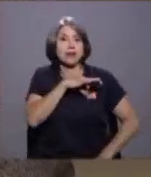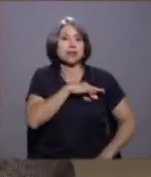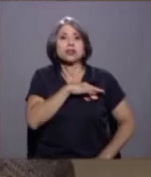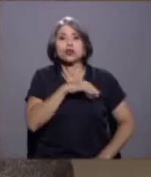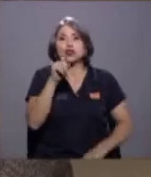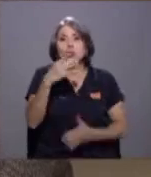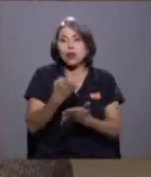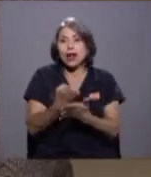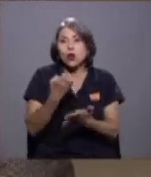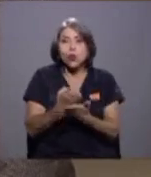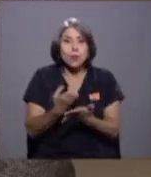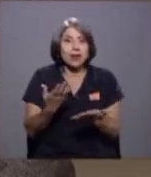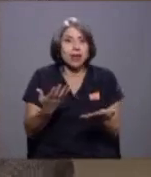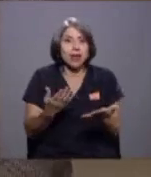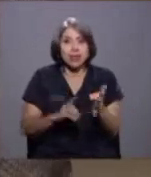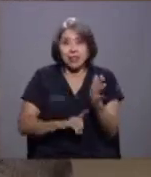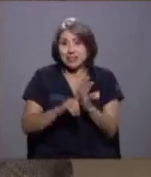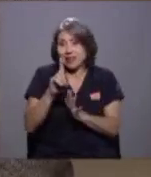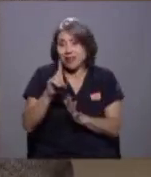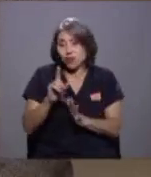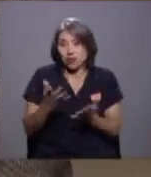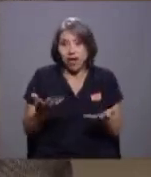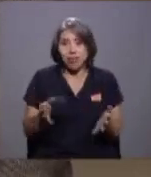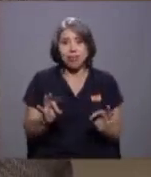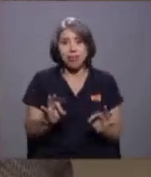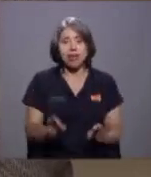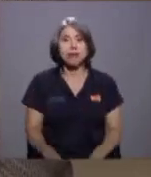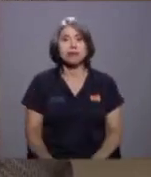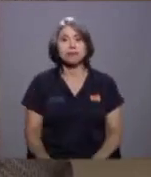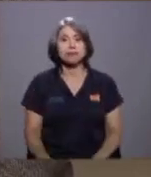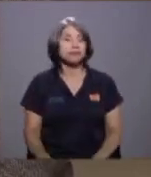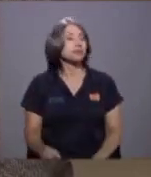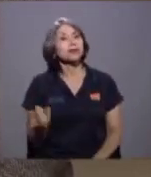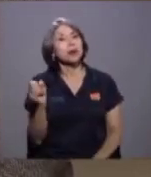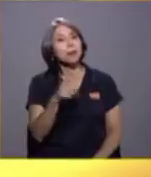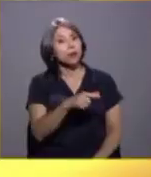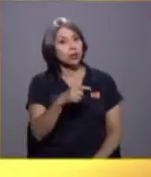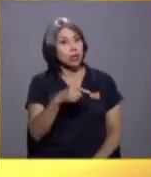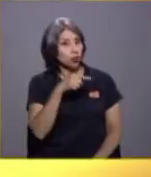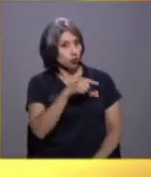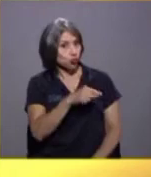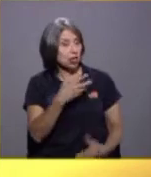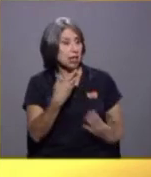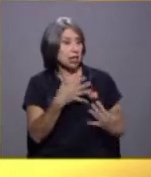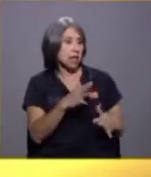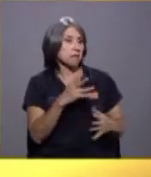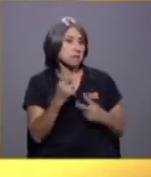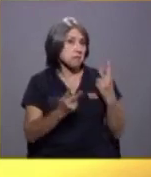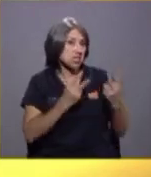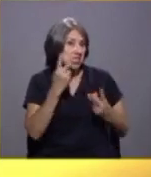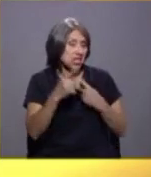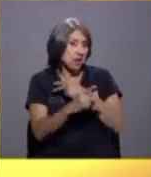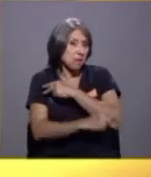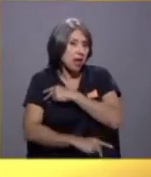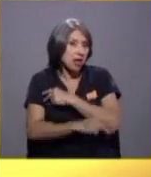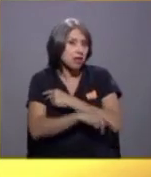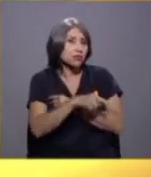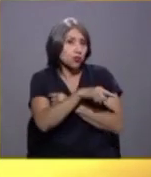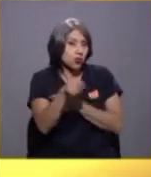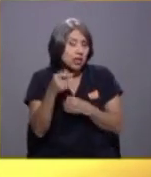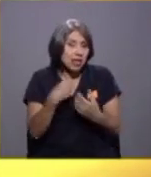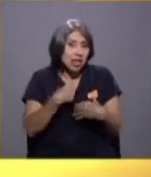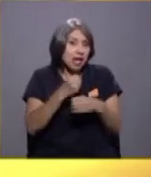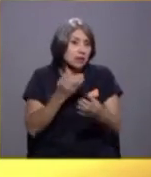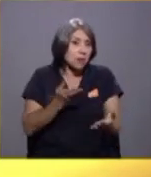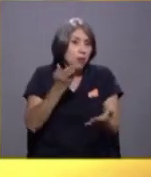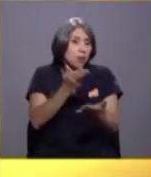una economía relativamente desarrollada, ¿verdad? ¿Cree usted que visita el país y que hace propuestas, cree